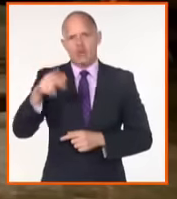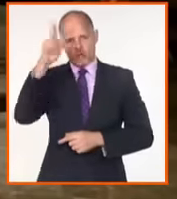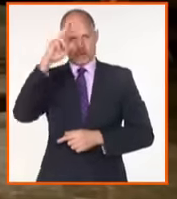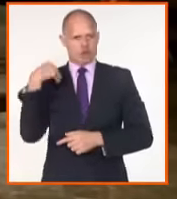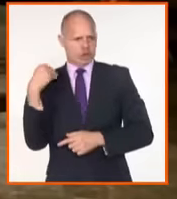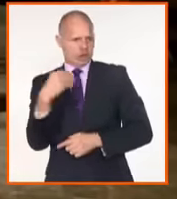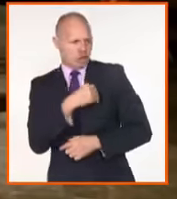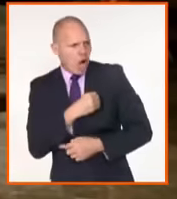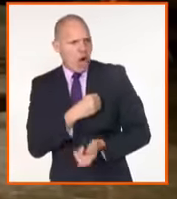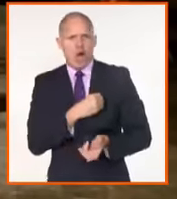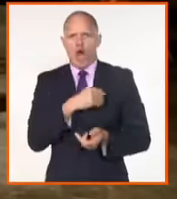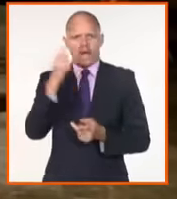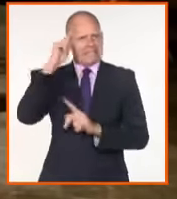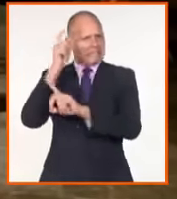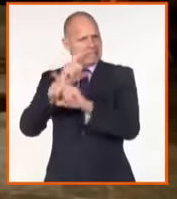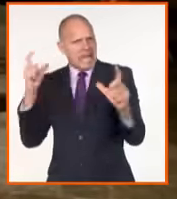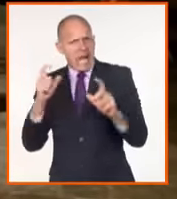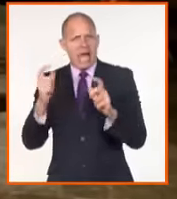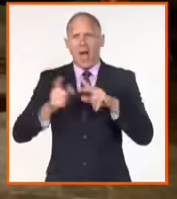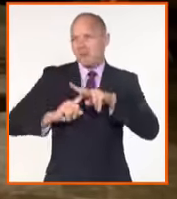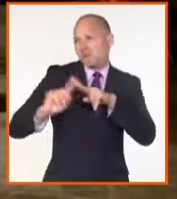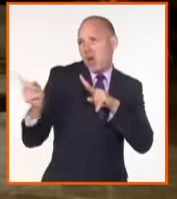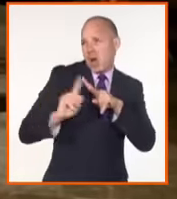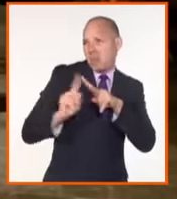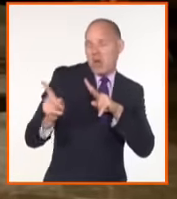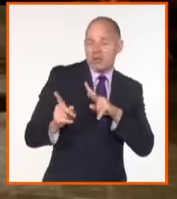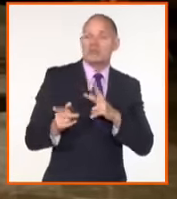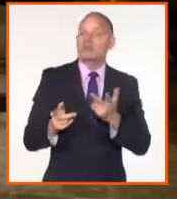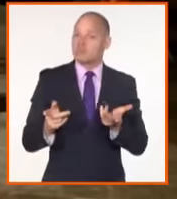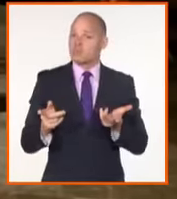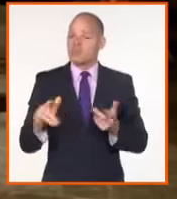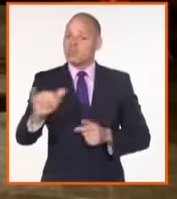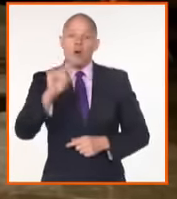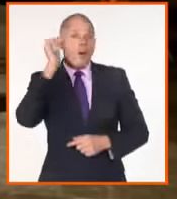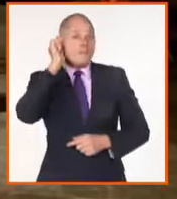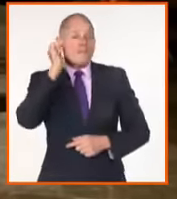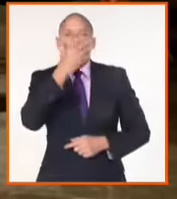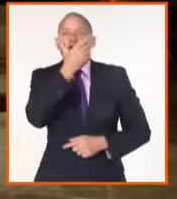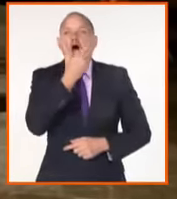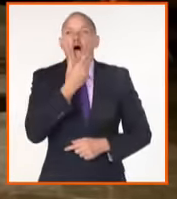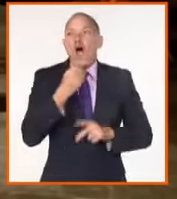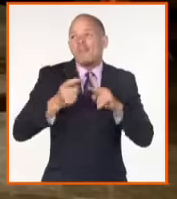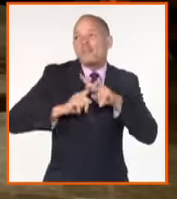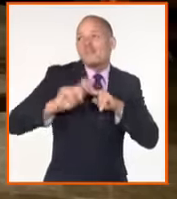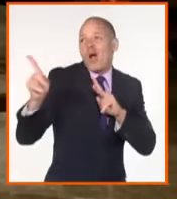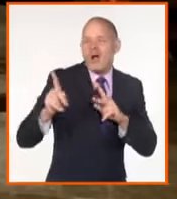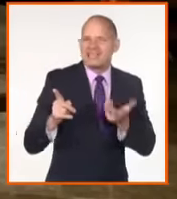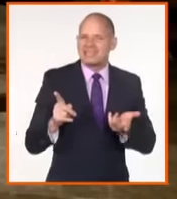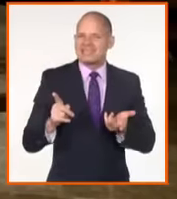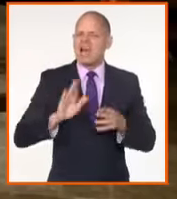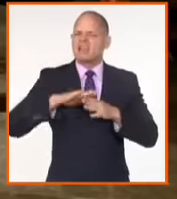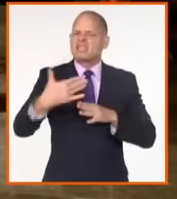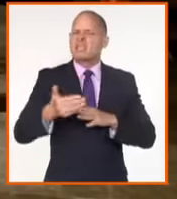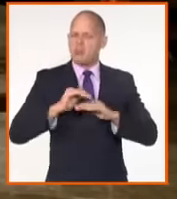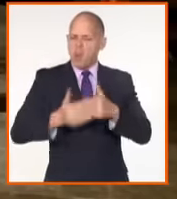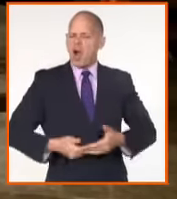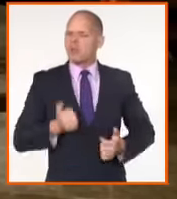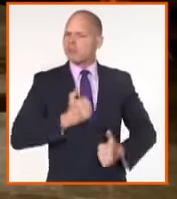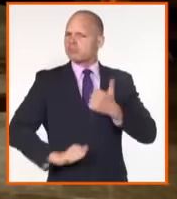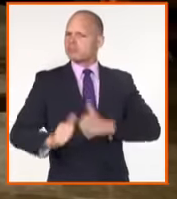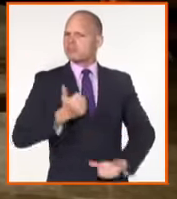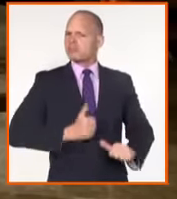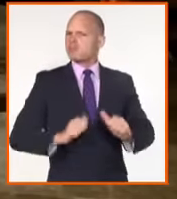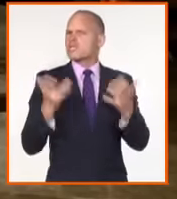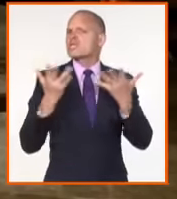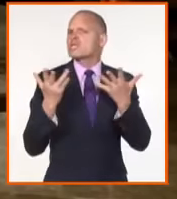La edad reproductiva, todo eso es cierto. Pero ¿por qué también no hablamos de los que se quedan y de los que sí encuentran un proyecto de Cuba, de